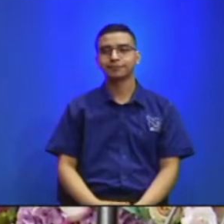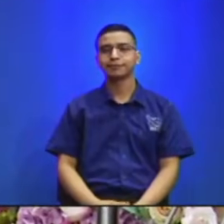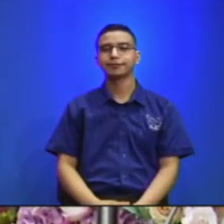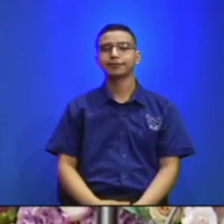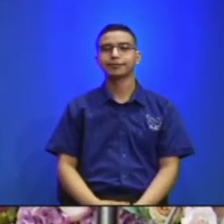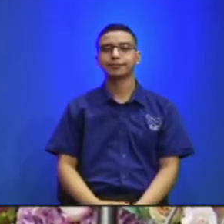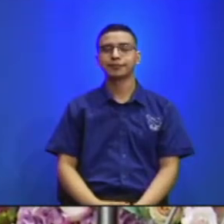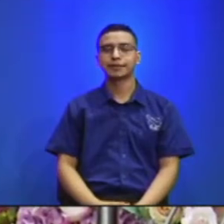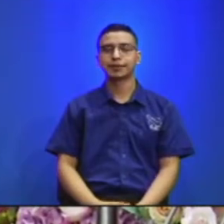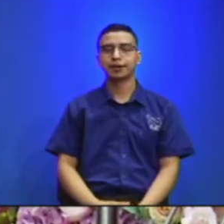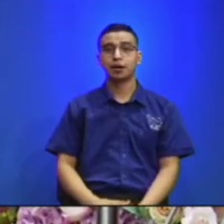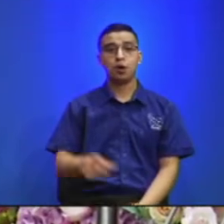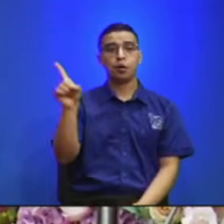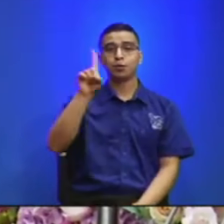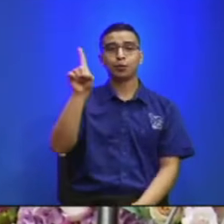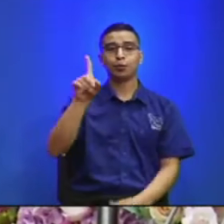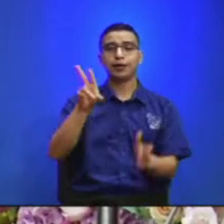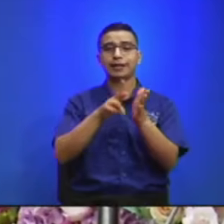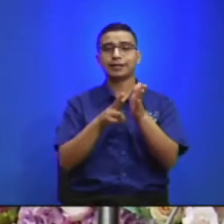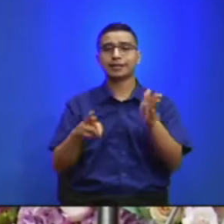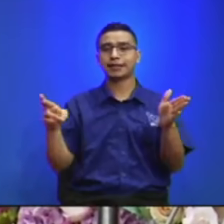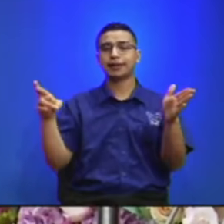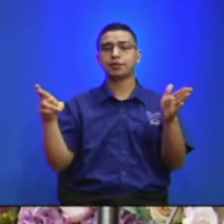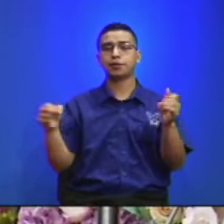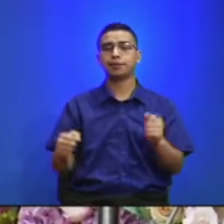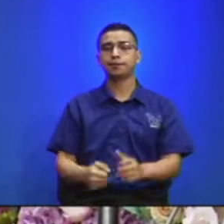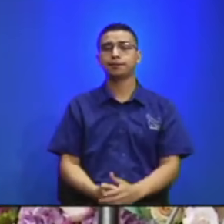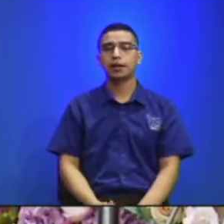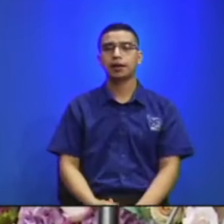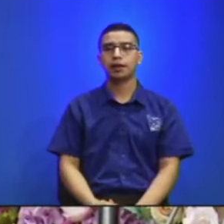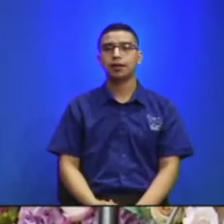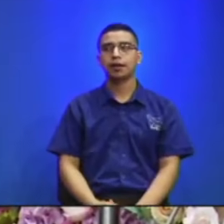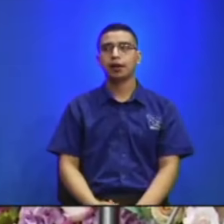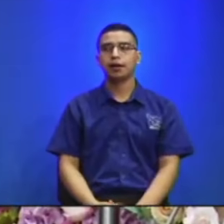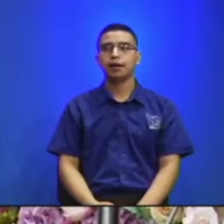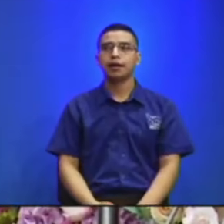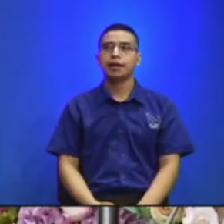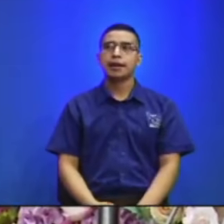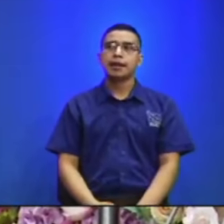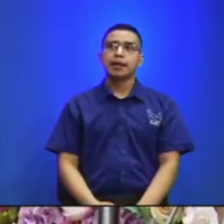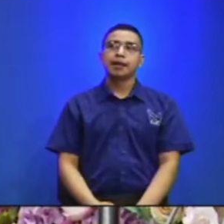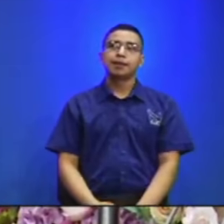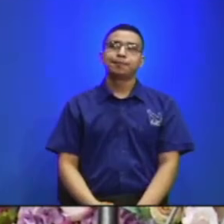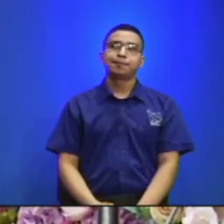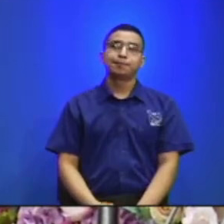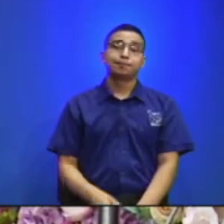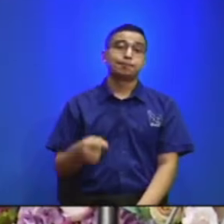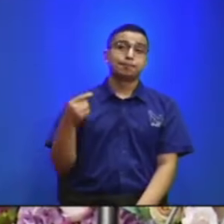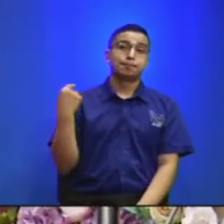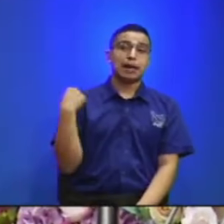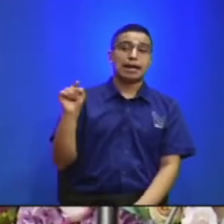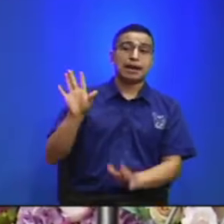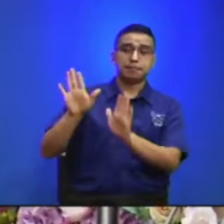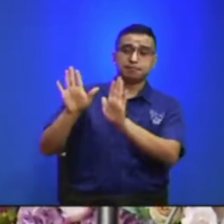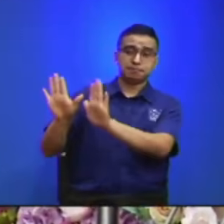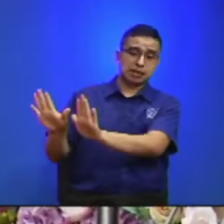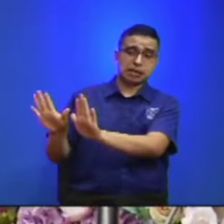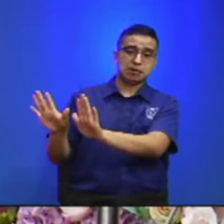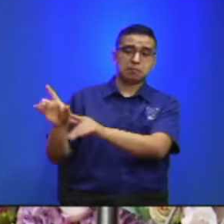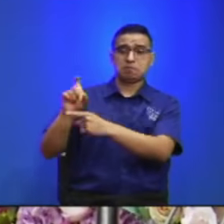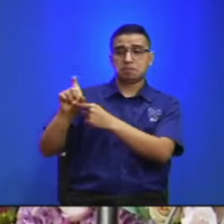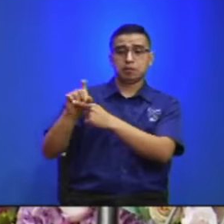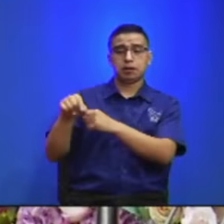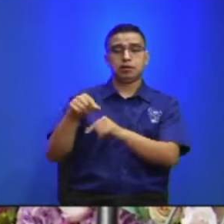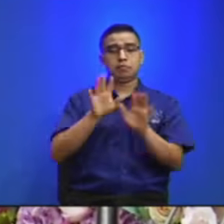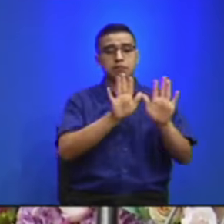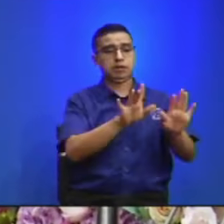no es una religión que únicamente de abstenerse me abstengo de tal cosa